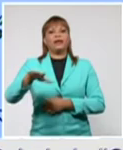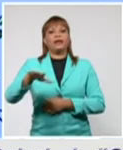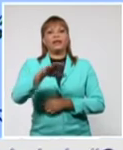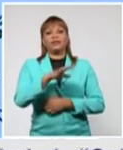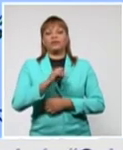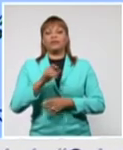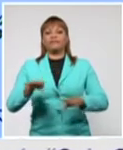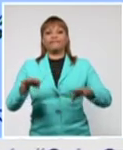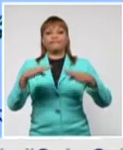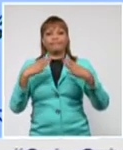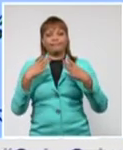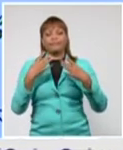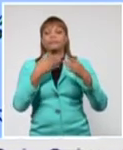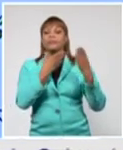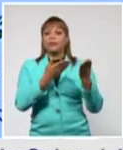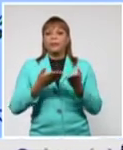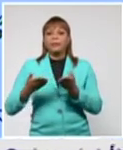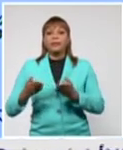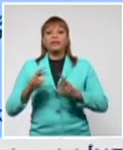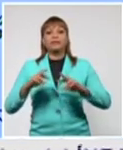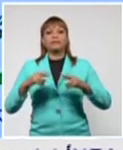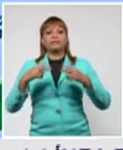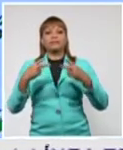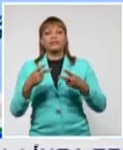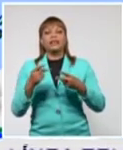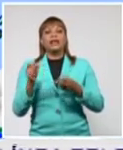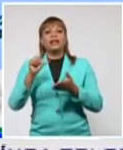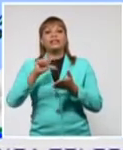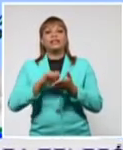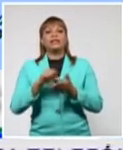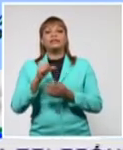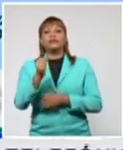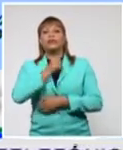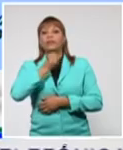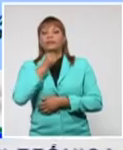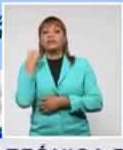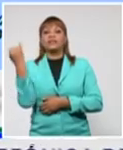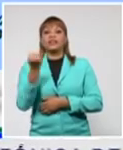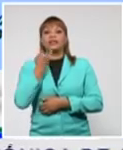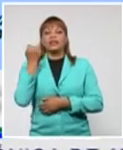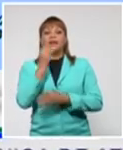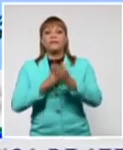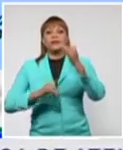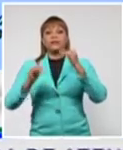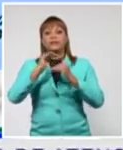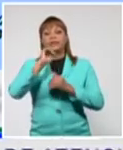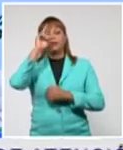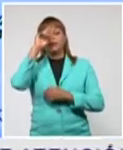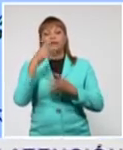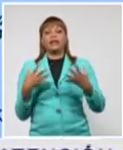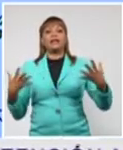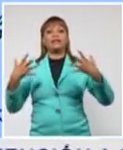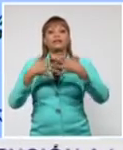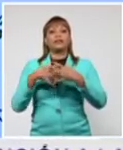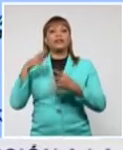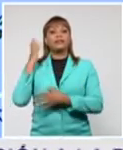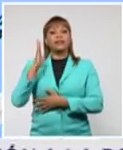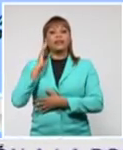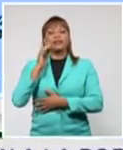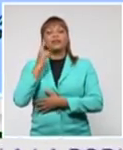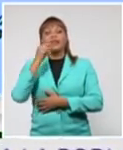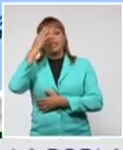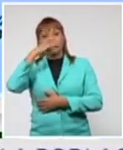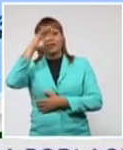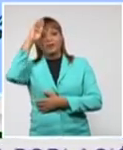acompañan. Bienvenidos una vez más a la sede del Centro de Prensa Internacional del Ministerio de Relaciones Exteriores de la República de Cuba. De